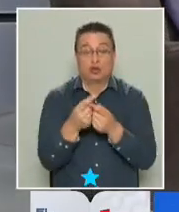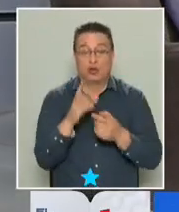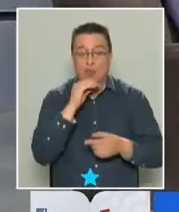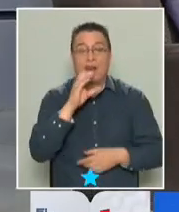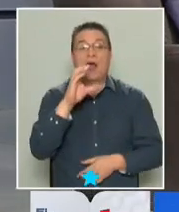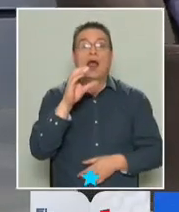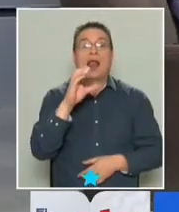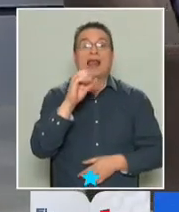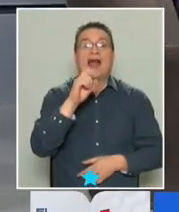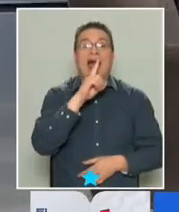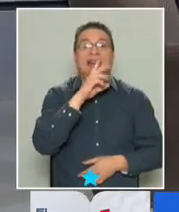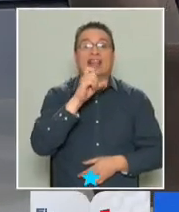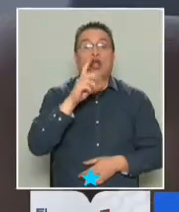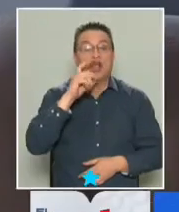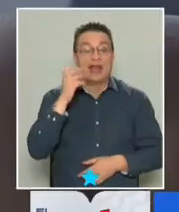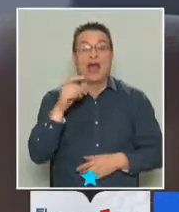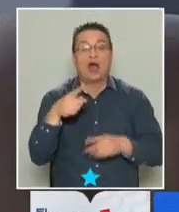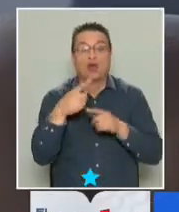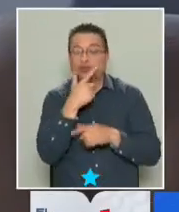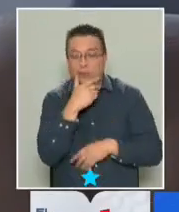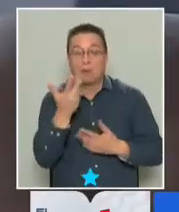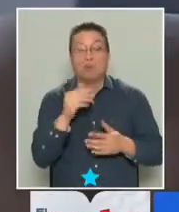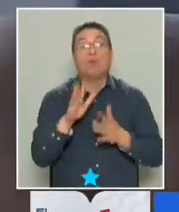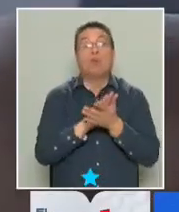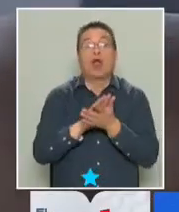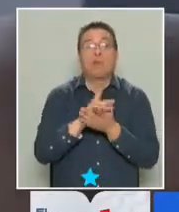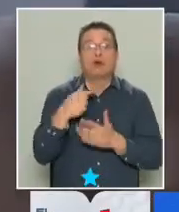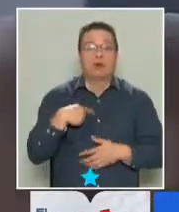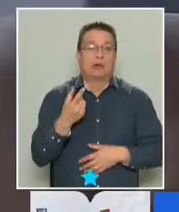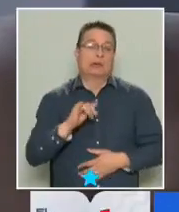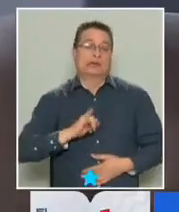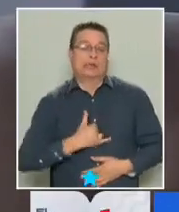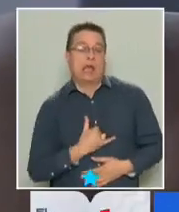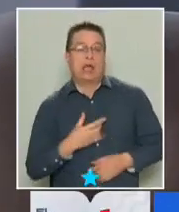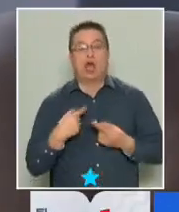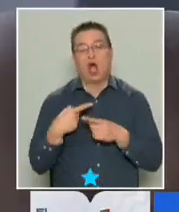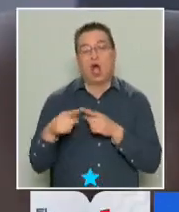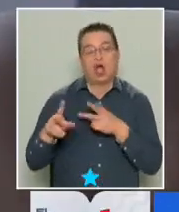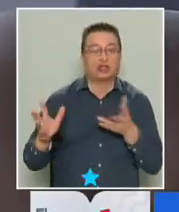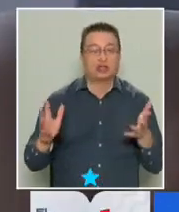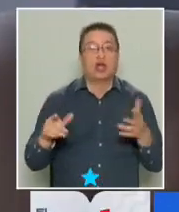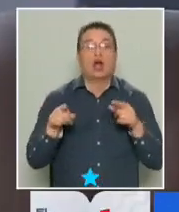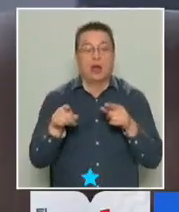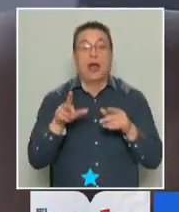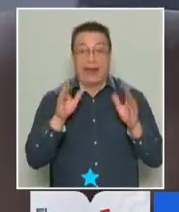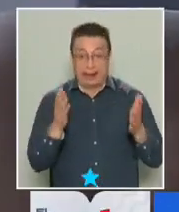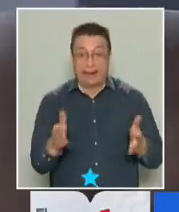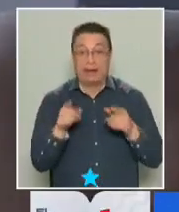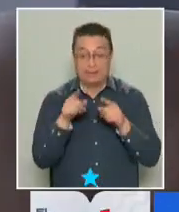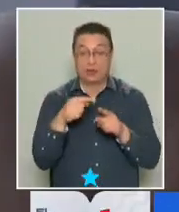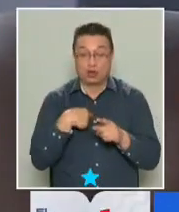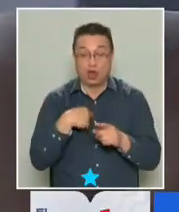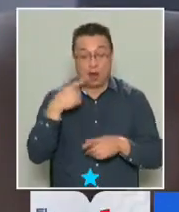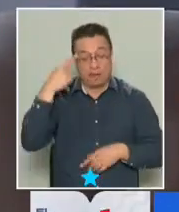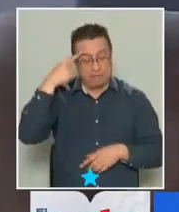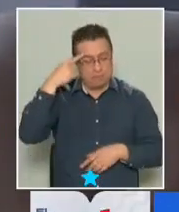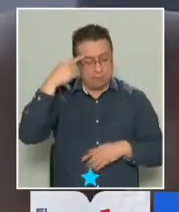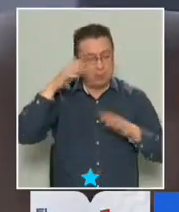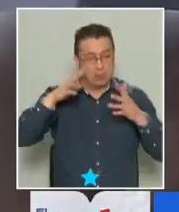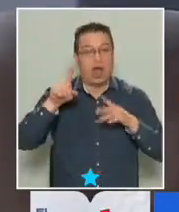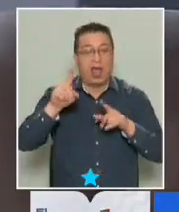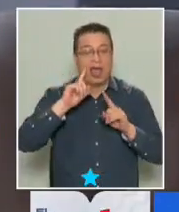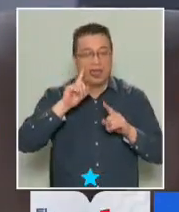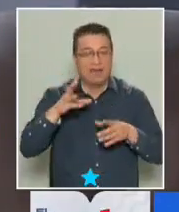curiosos por ejemplo la orientación sexual de claramente de tal manera que yo pienso que de alguna manera estaba